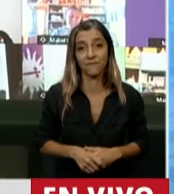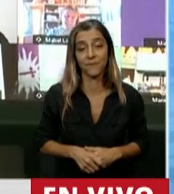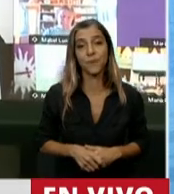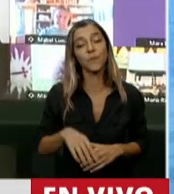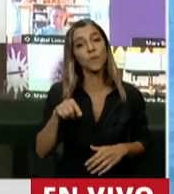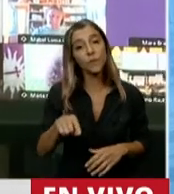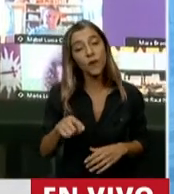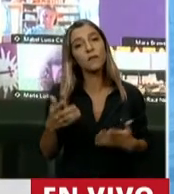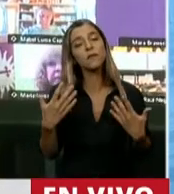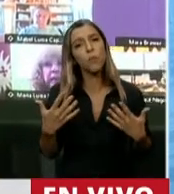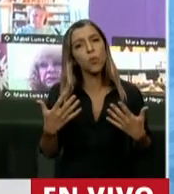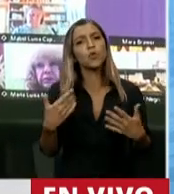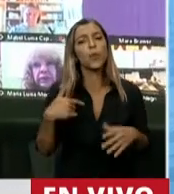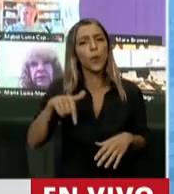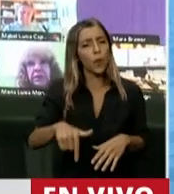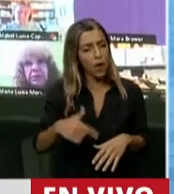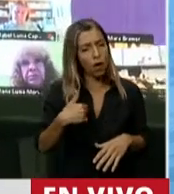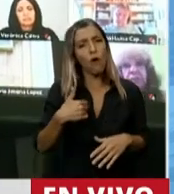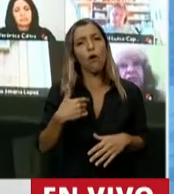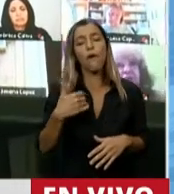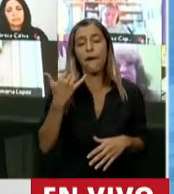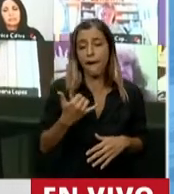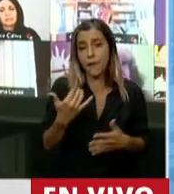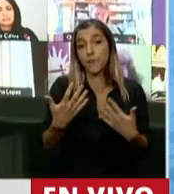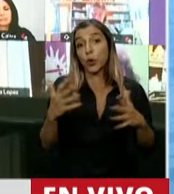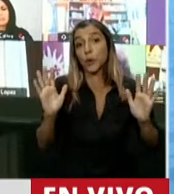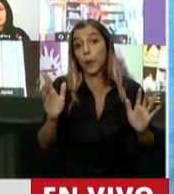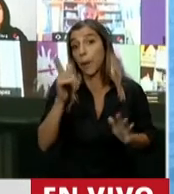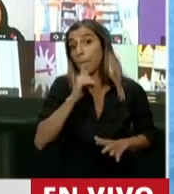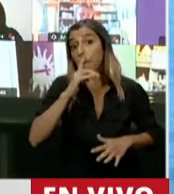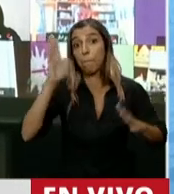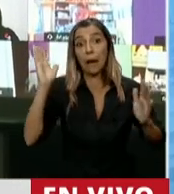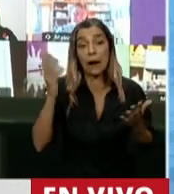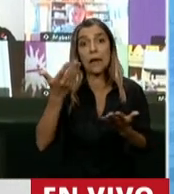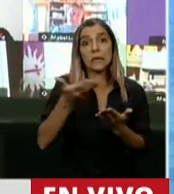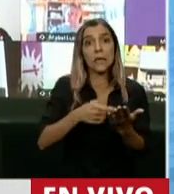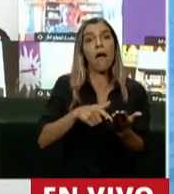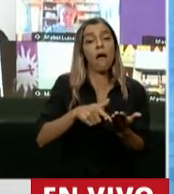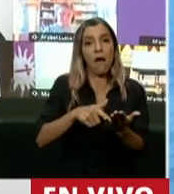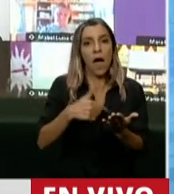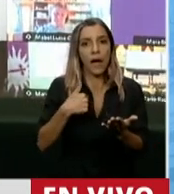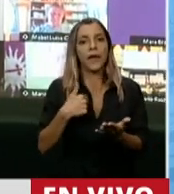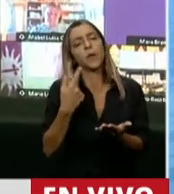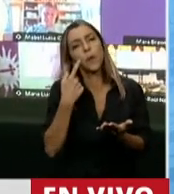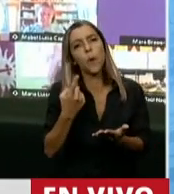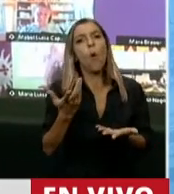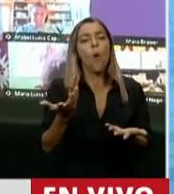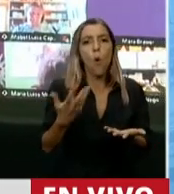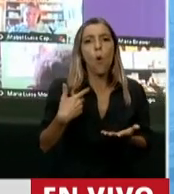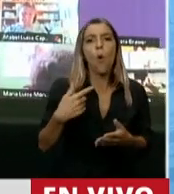esta posibilidad que tenemos hoy donde aparece la necesidad y donde la solidaridad